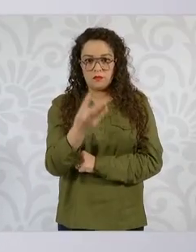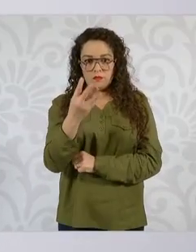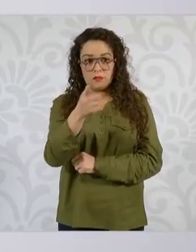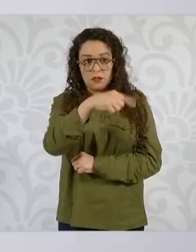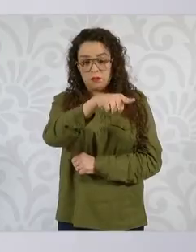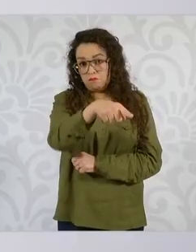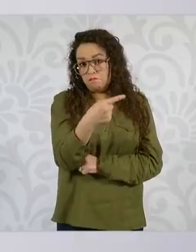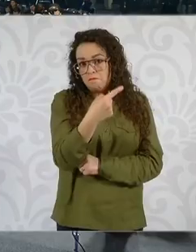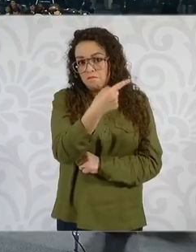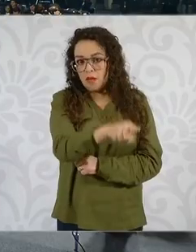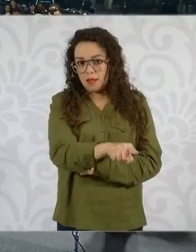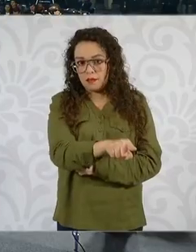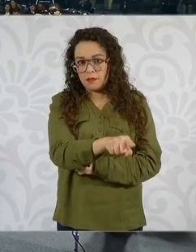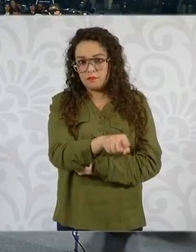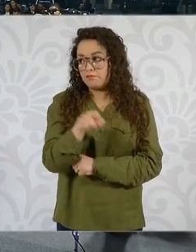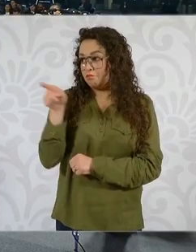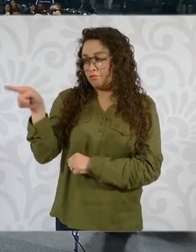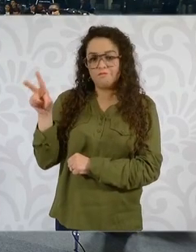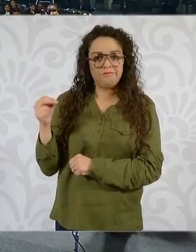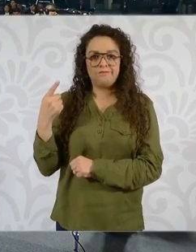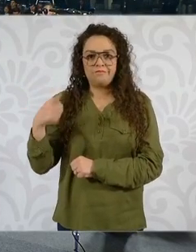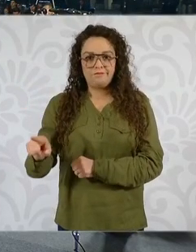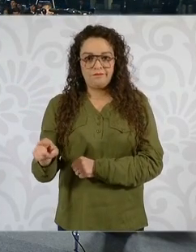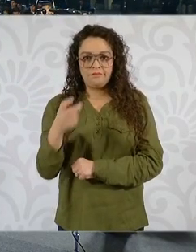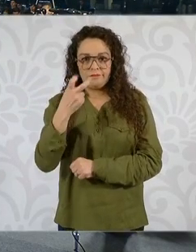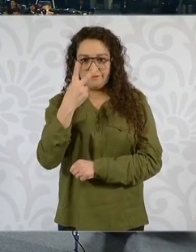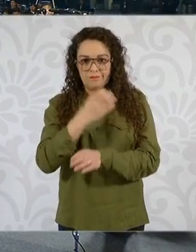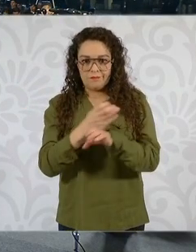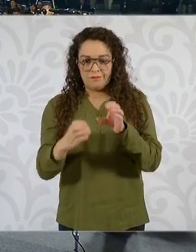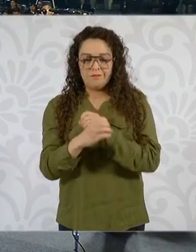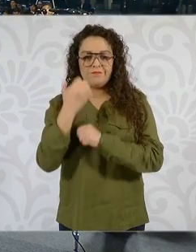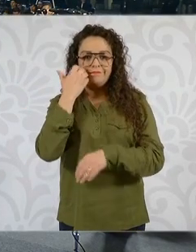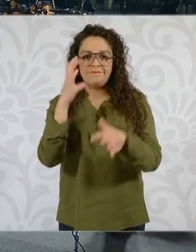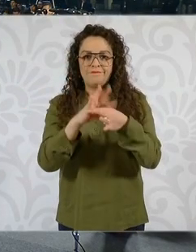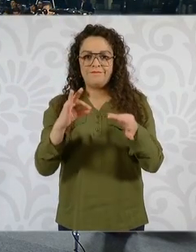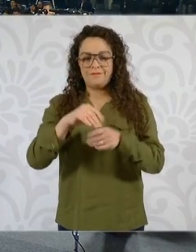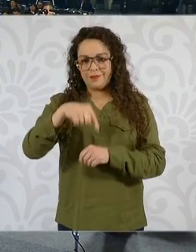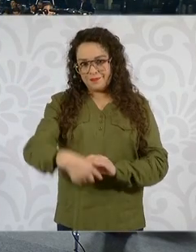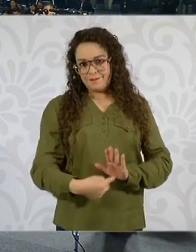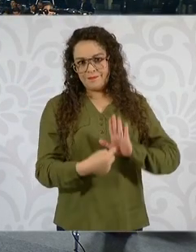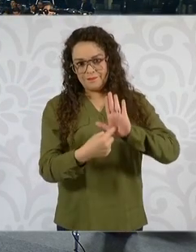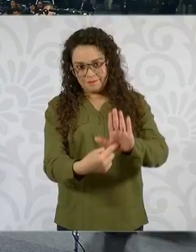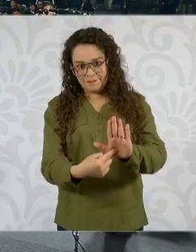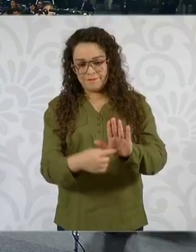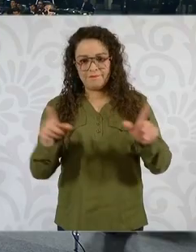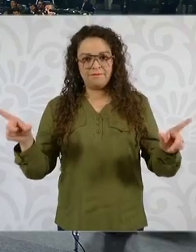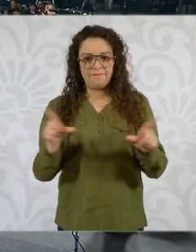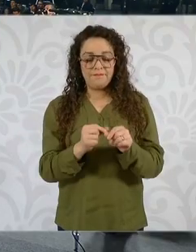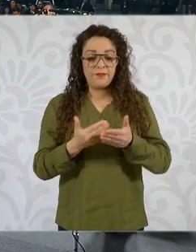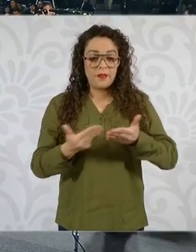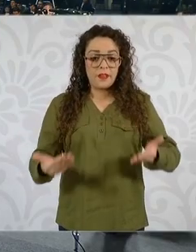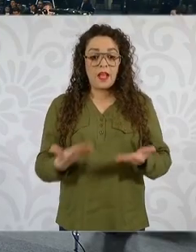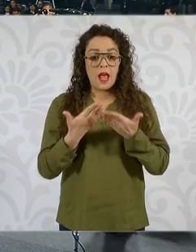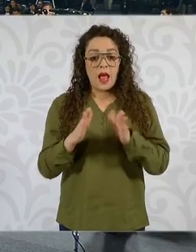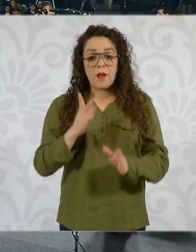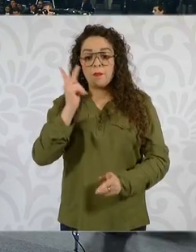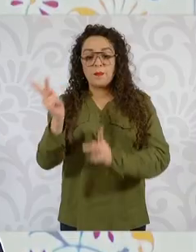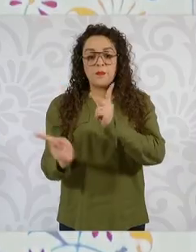dos temas queríamos plantearles. Ahora sí, pasamos a las preguntas. Vamos